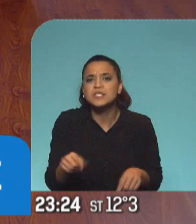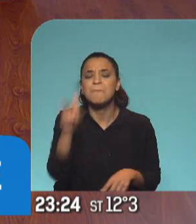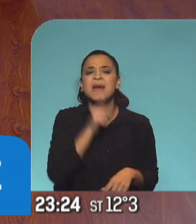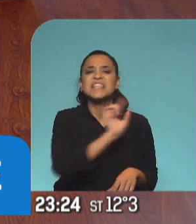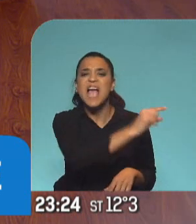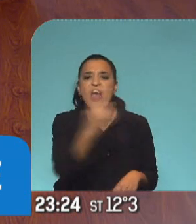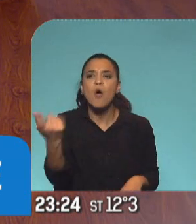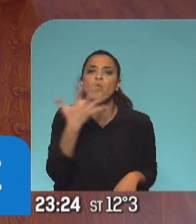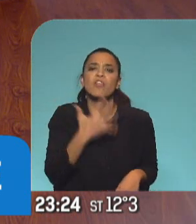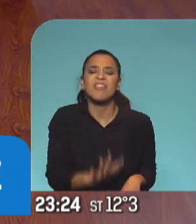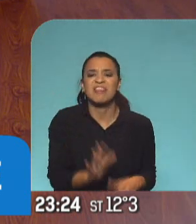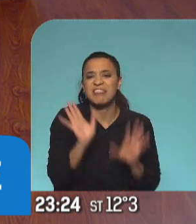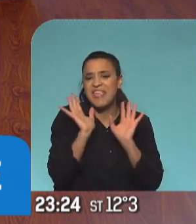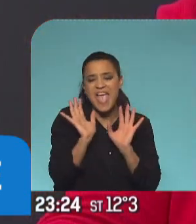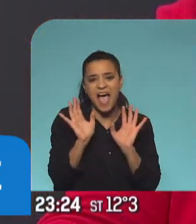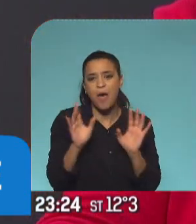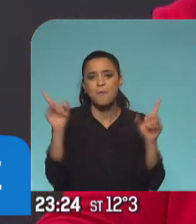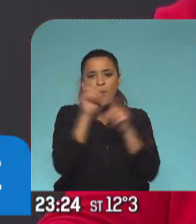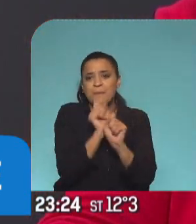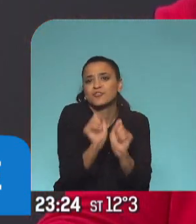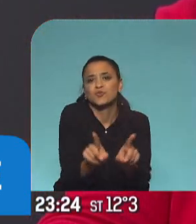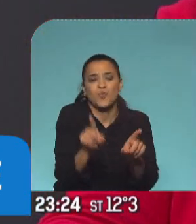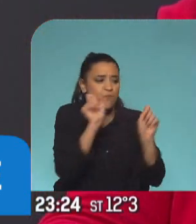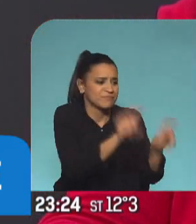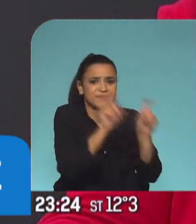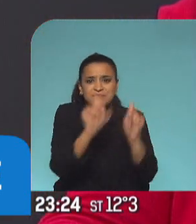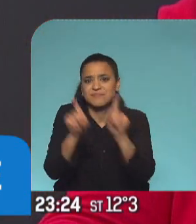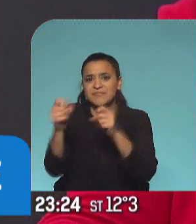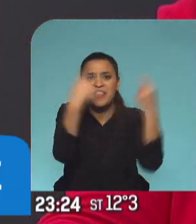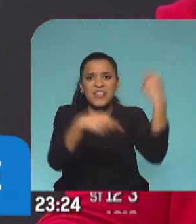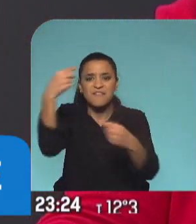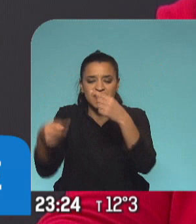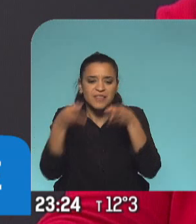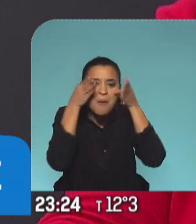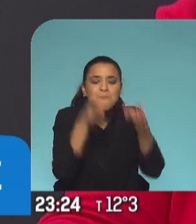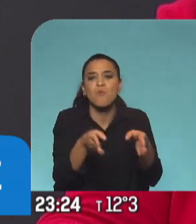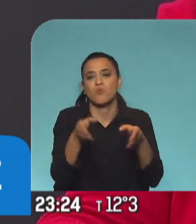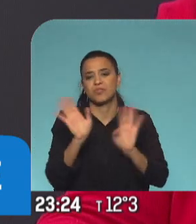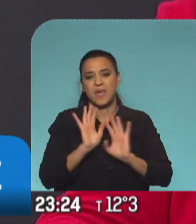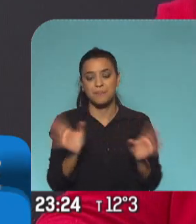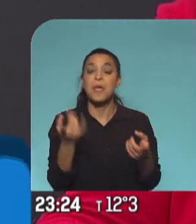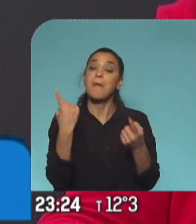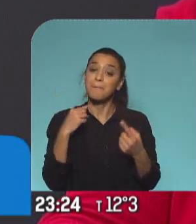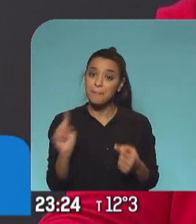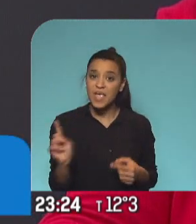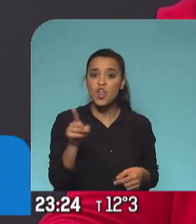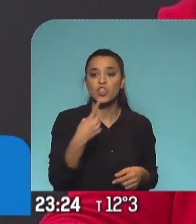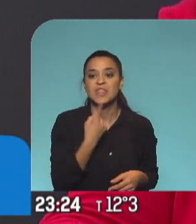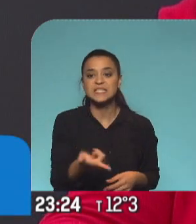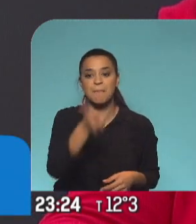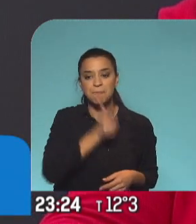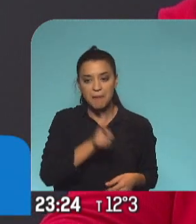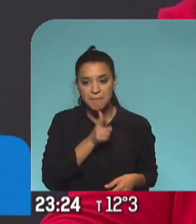cada uno entendía, creo que eso también un problema, cada uno entendió que el bloque apuntaba a un lugar. Sin embargo, creo que ahí